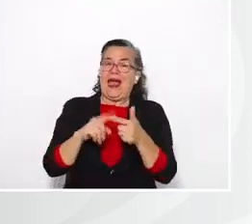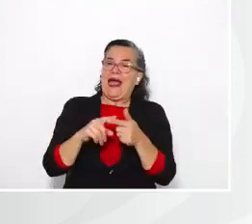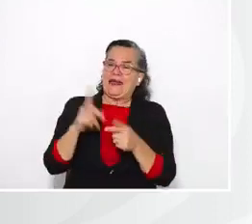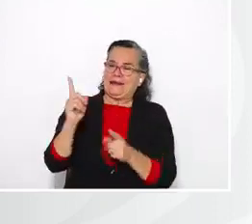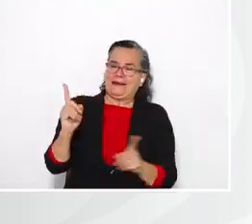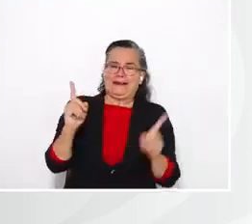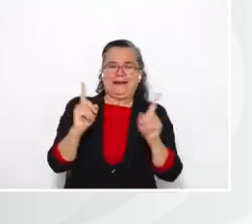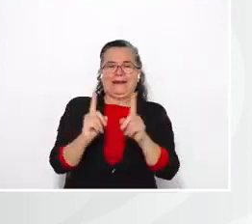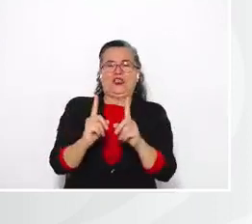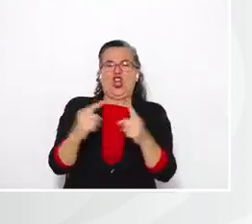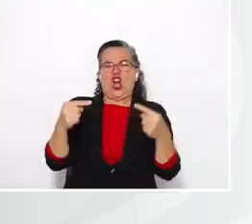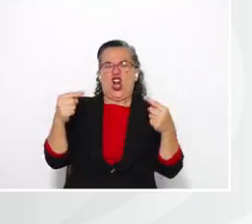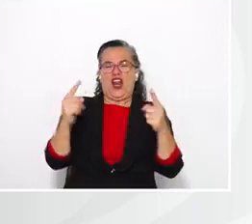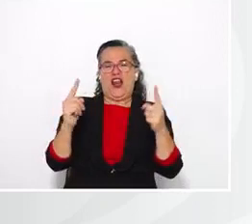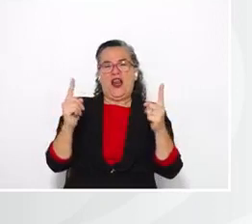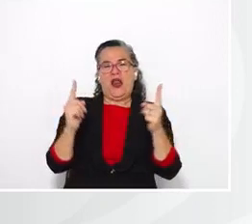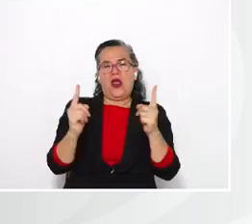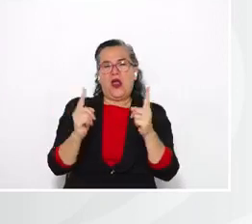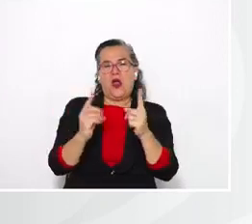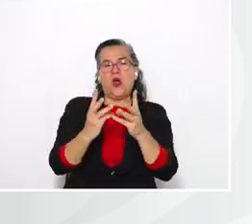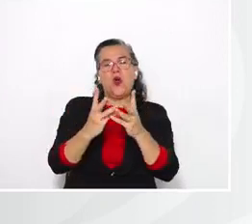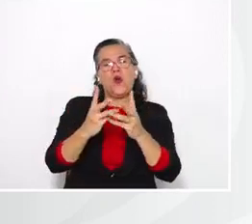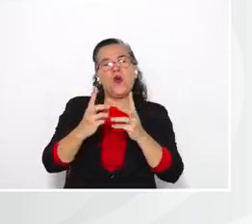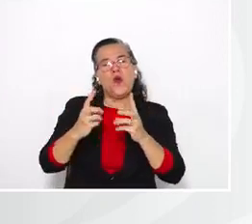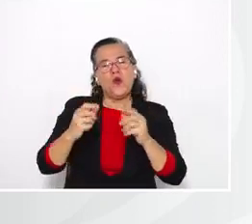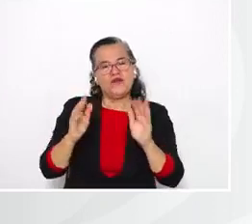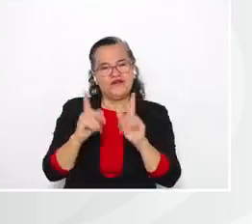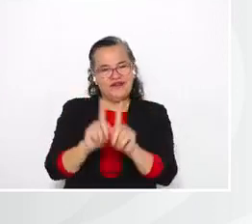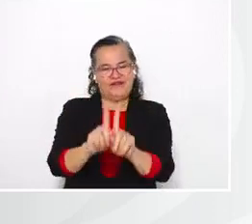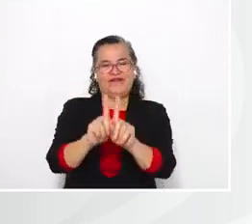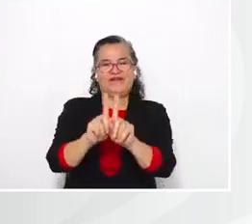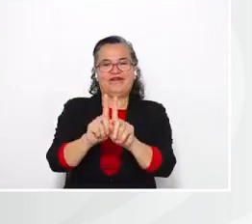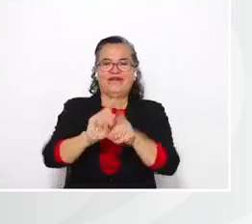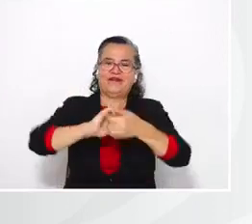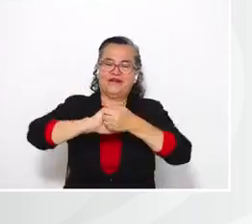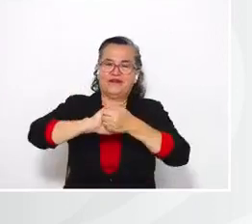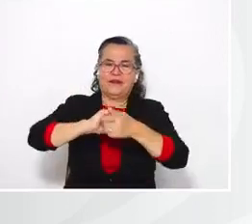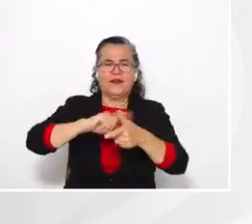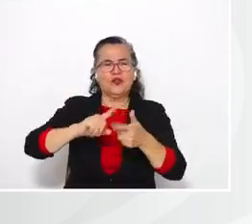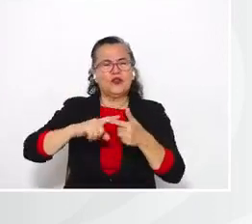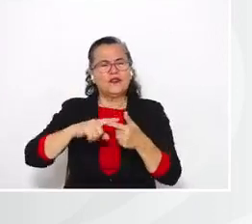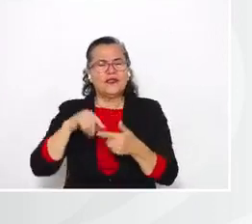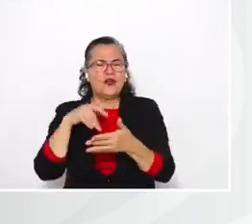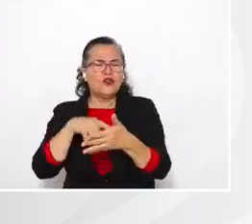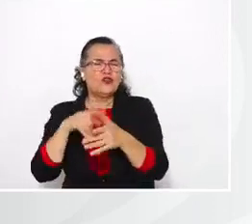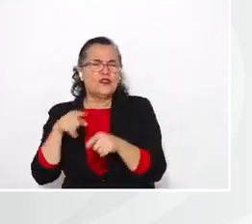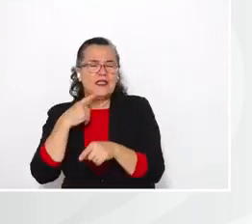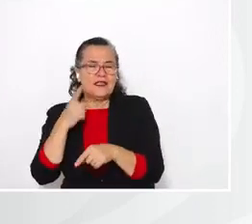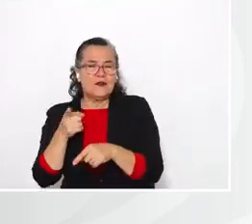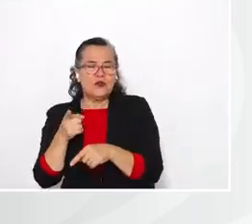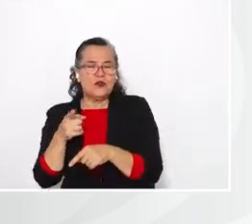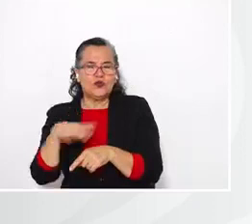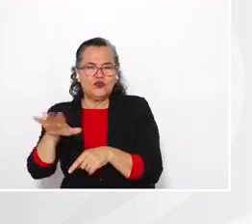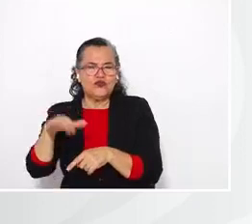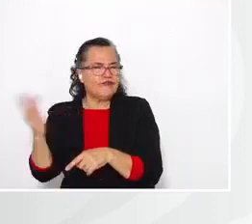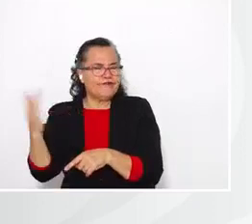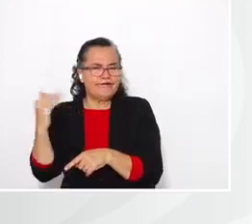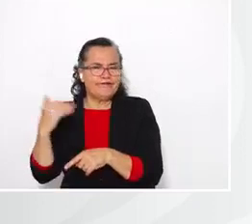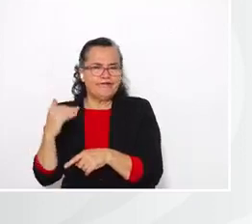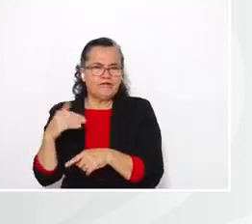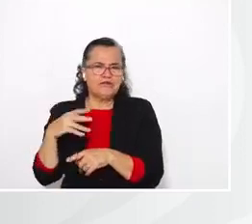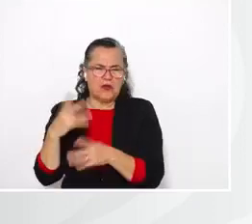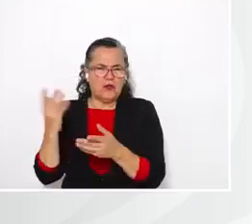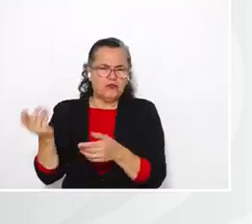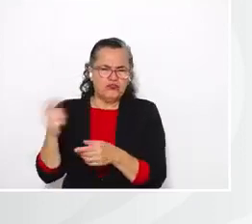cuando vamos a los países, le decimos a los estudiantes que apliquen, que no se